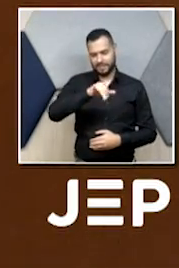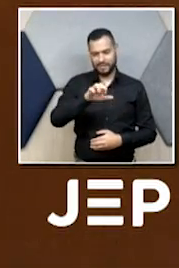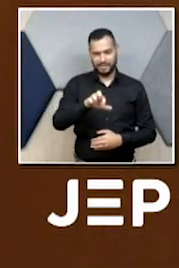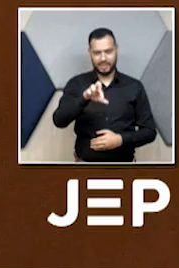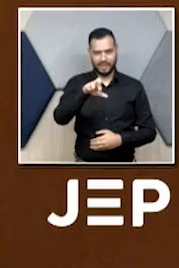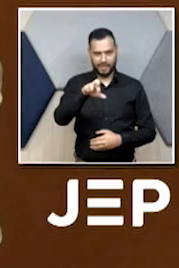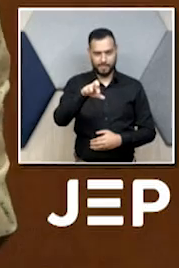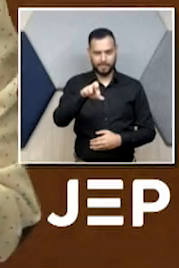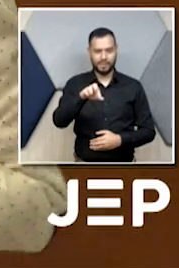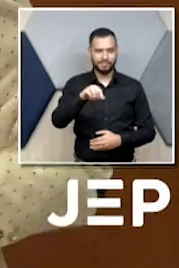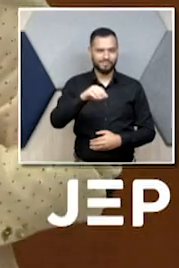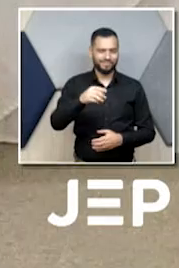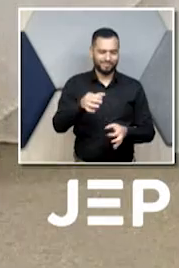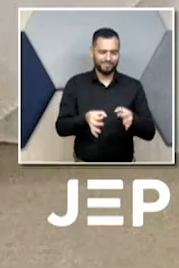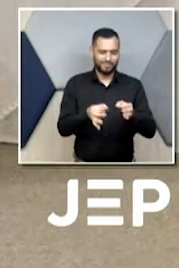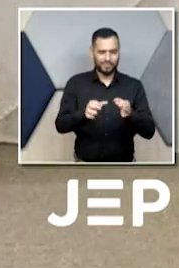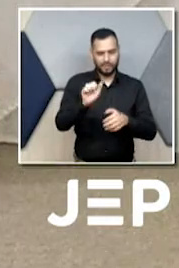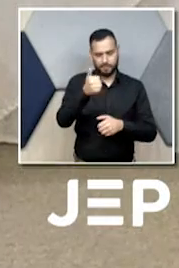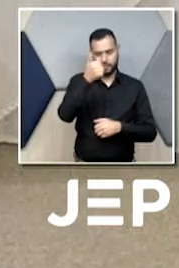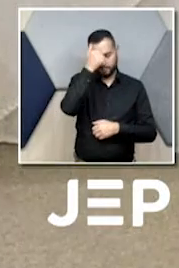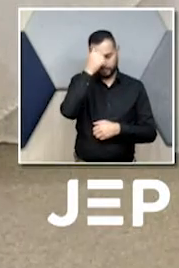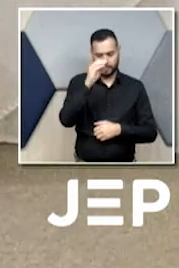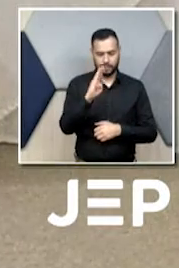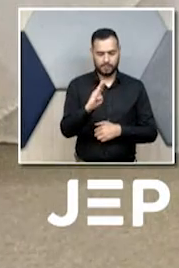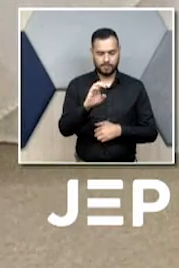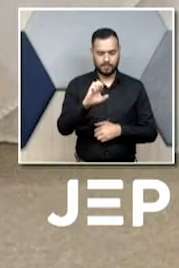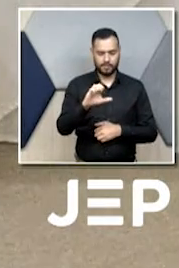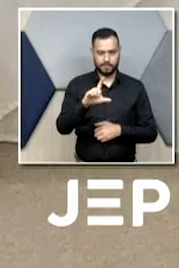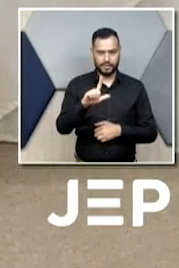magistrada Belkis Izquierdo.